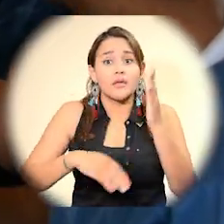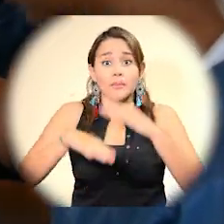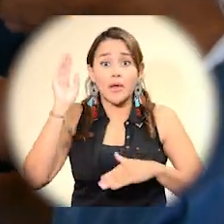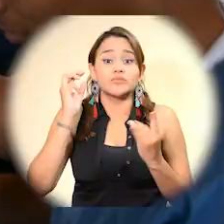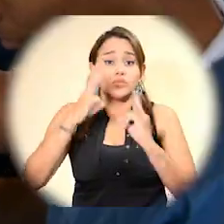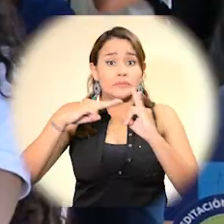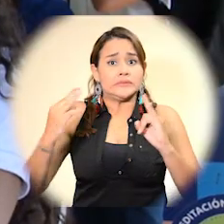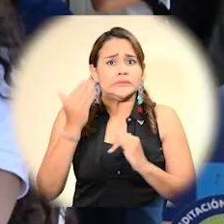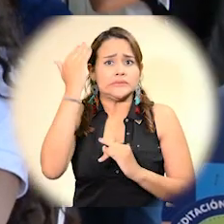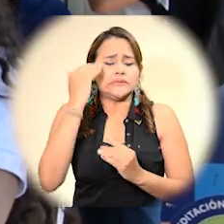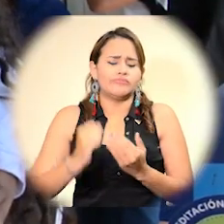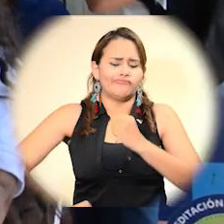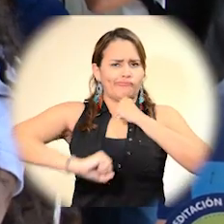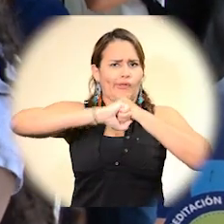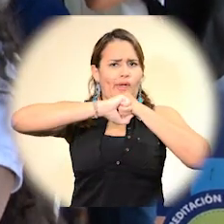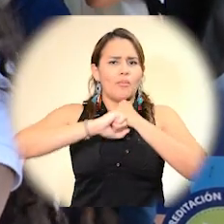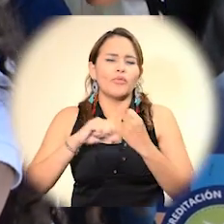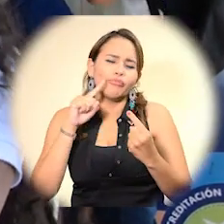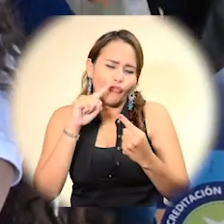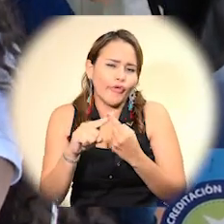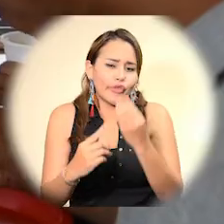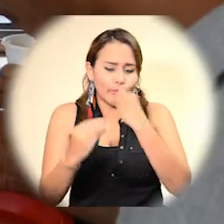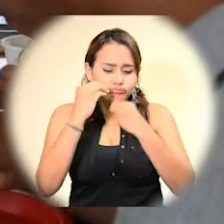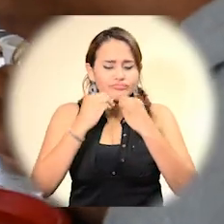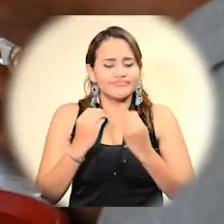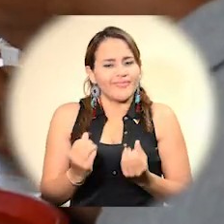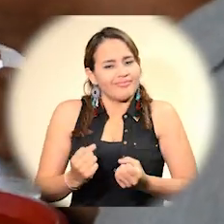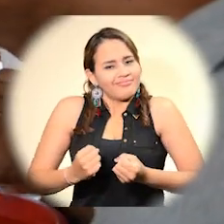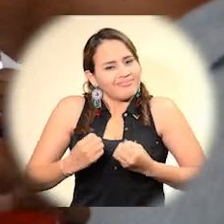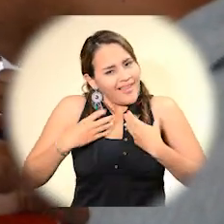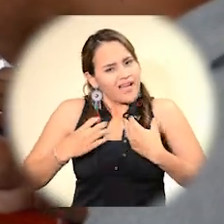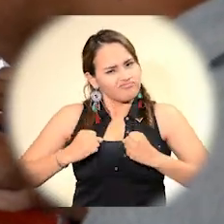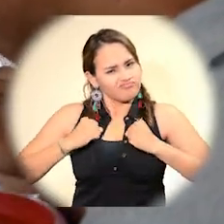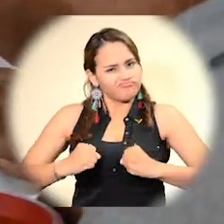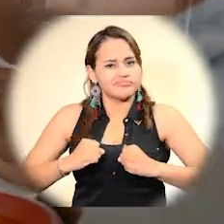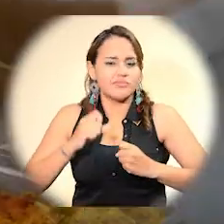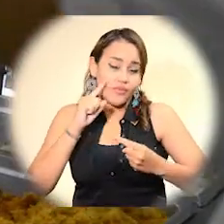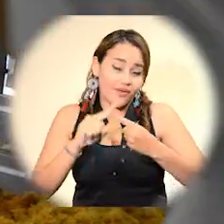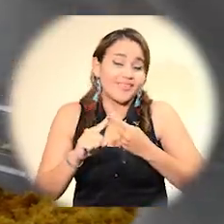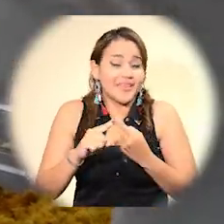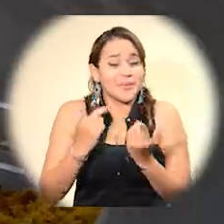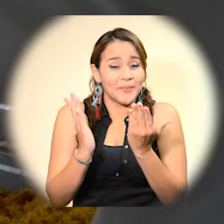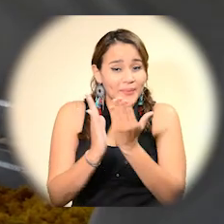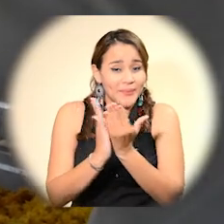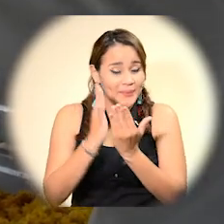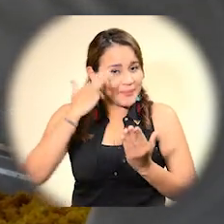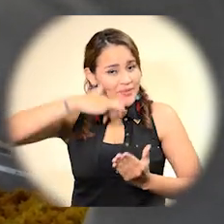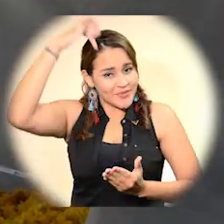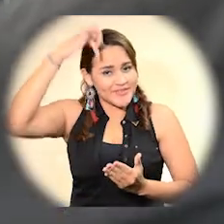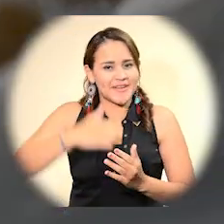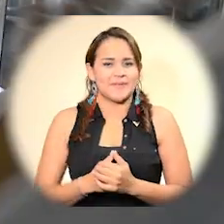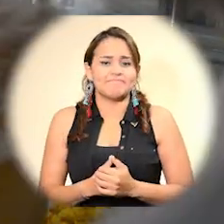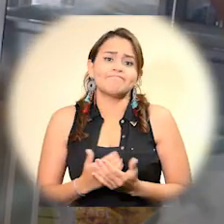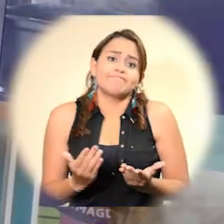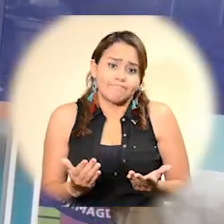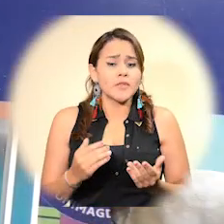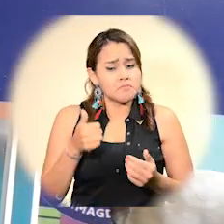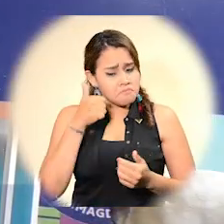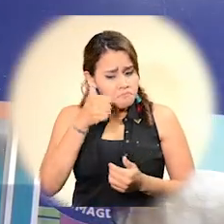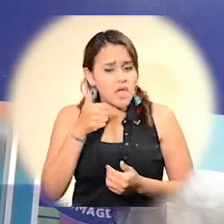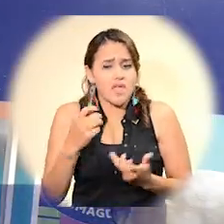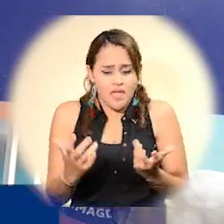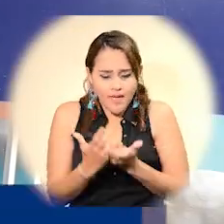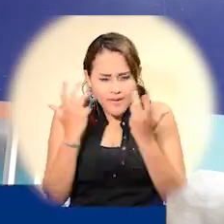que le ofrece la universidad para desarrollar sus estudios es vital para su objetivo de ser profesionales. Las porciones sí son buenas,